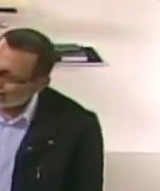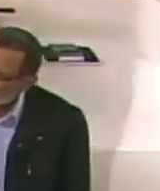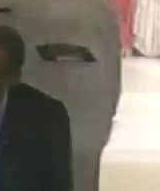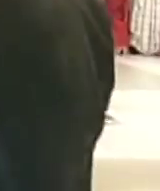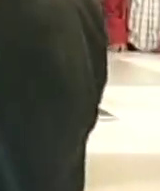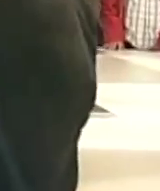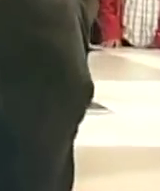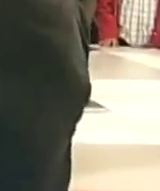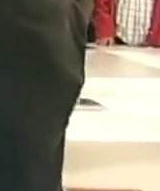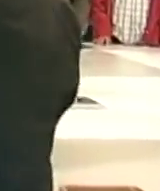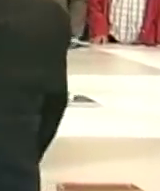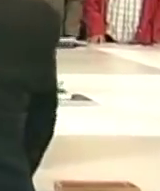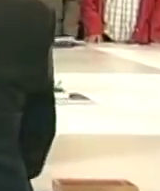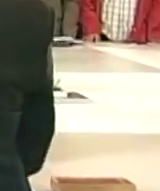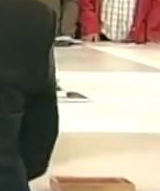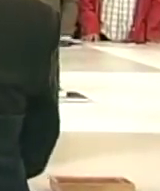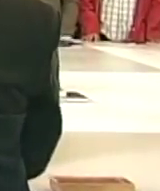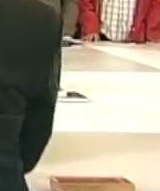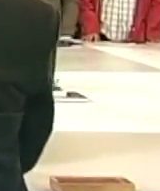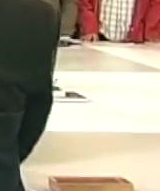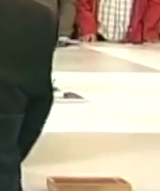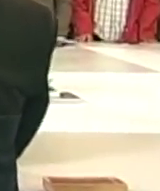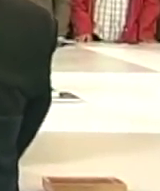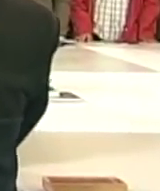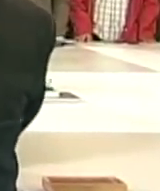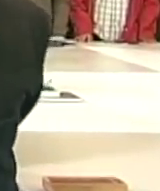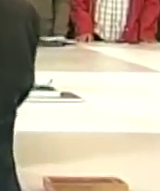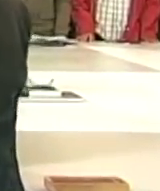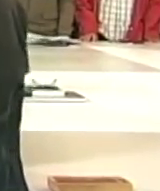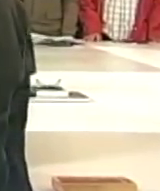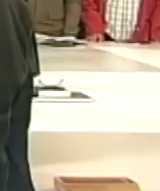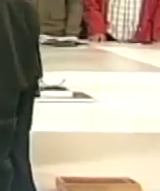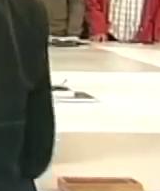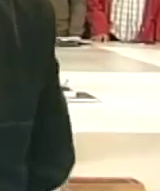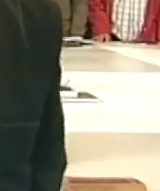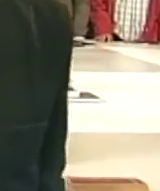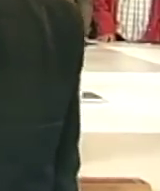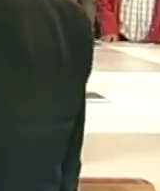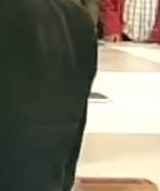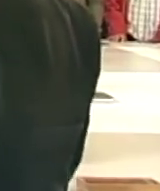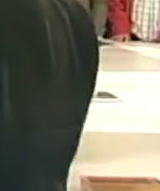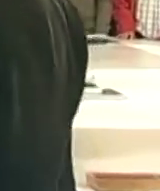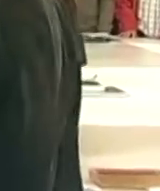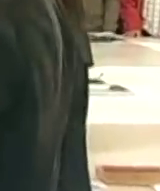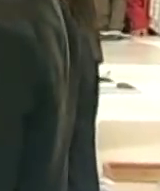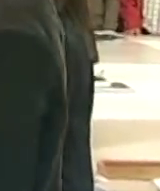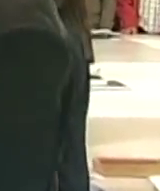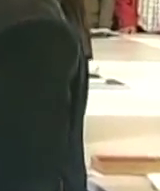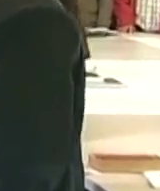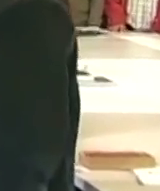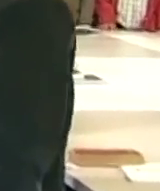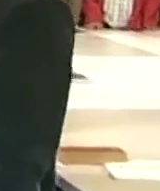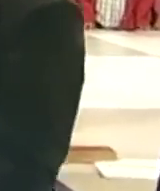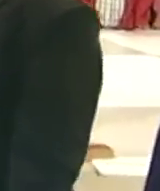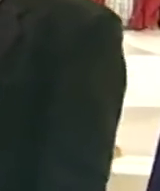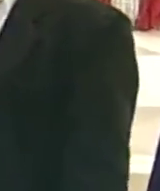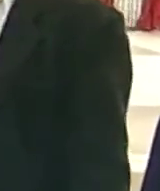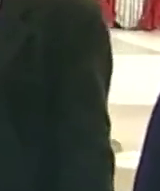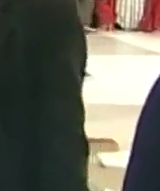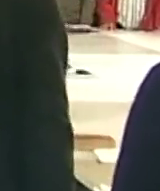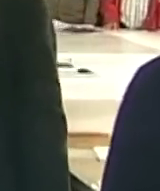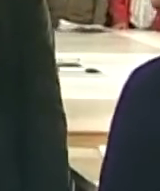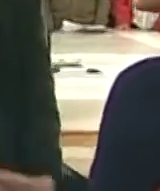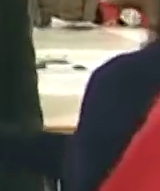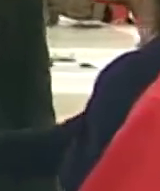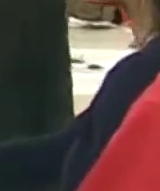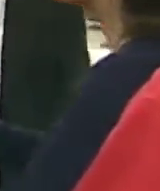el respaldo, la protección de la clase obrera y trabajadora de la República Bolivariana de Venezuela.